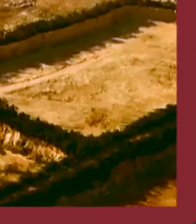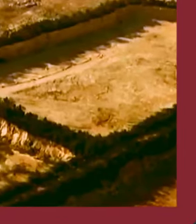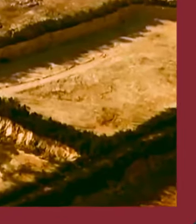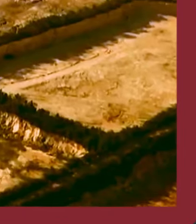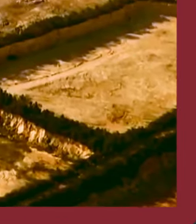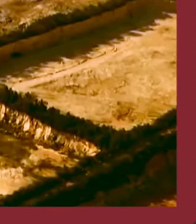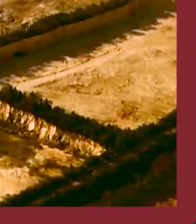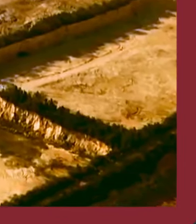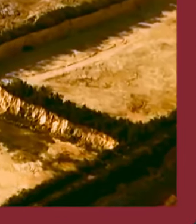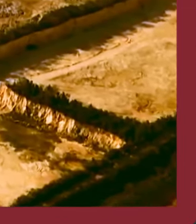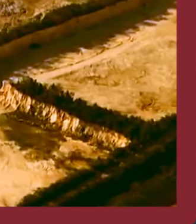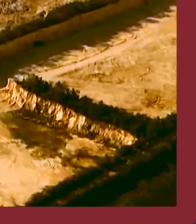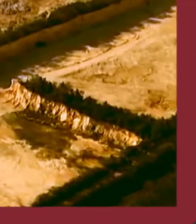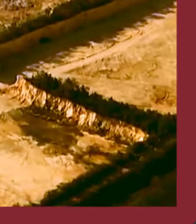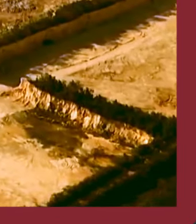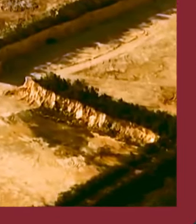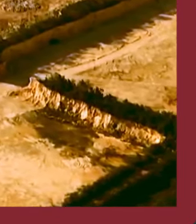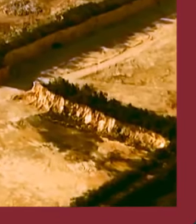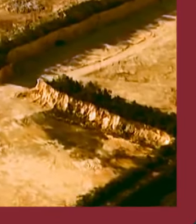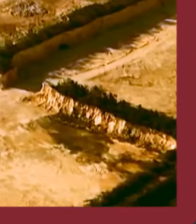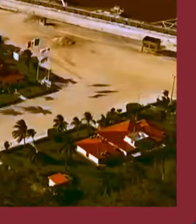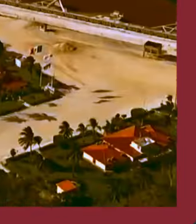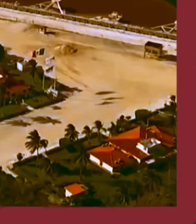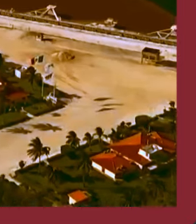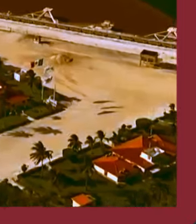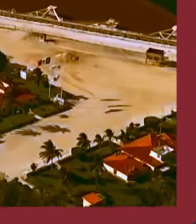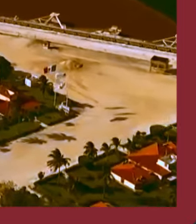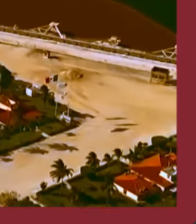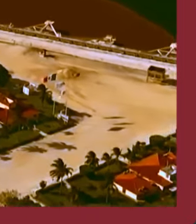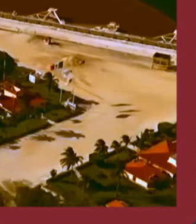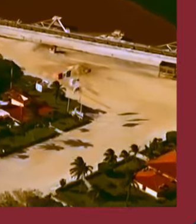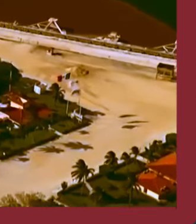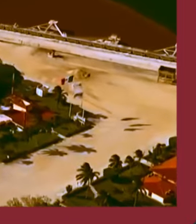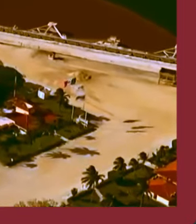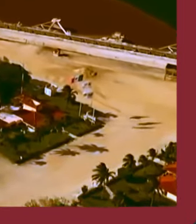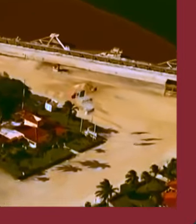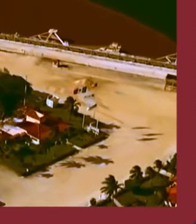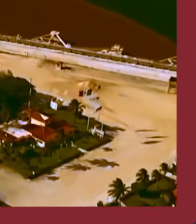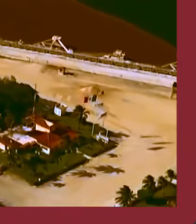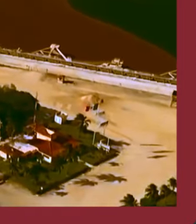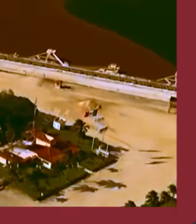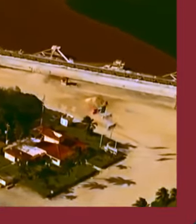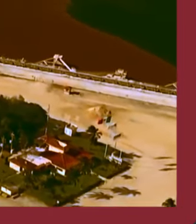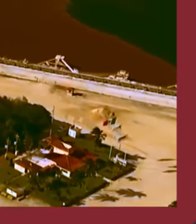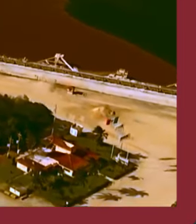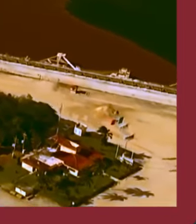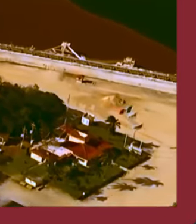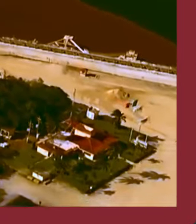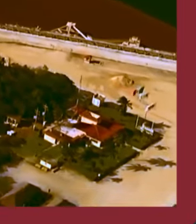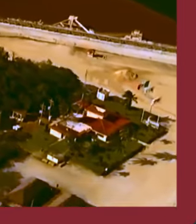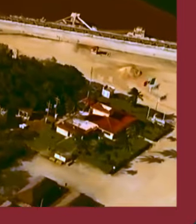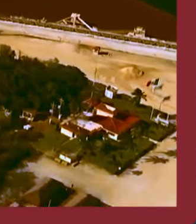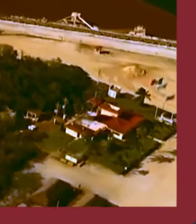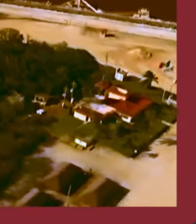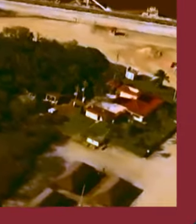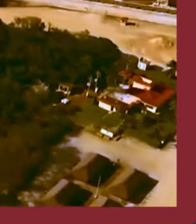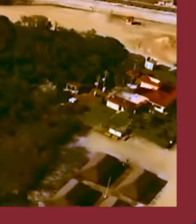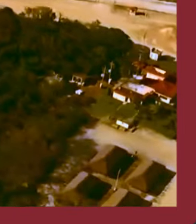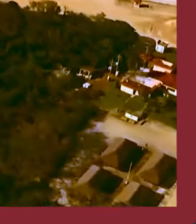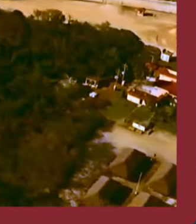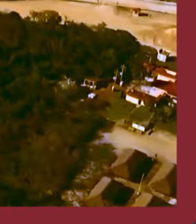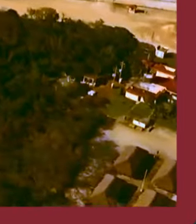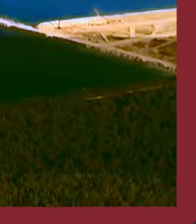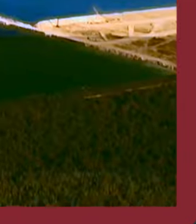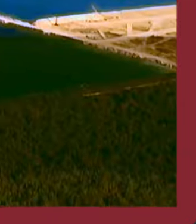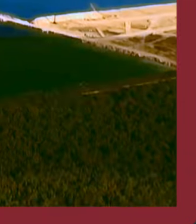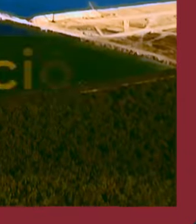arbitraje ante el Centro Internacional de Arreglo de Diferencias Relativas a Inversiones, acusando a México de causarle pérdidas sustanciales e impedir